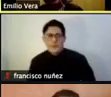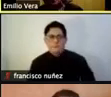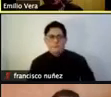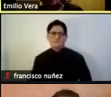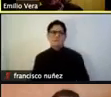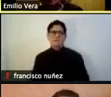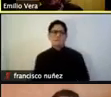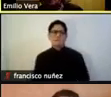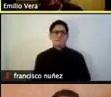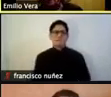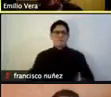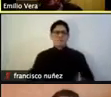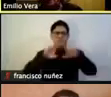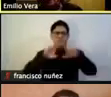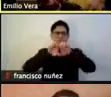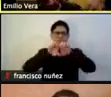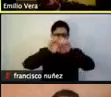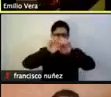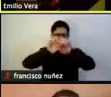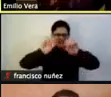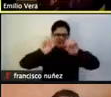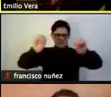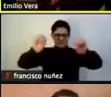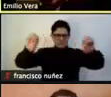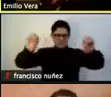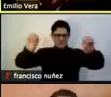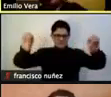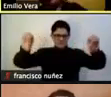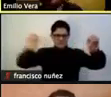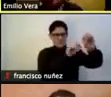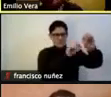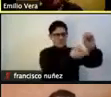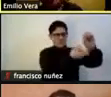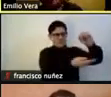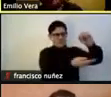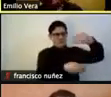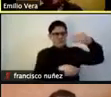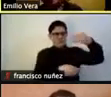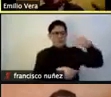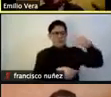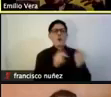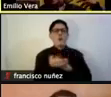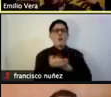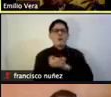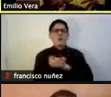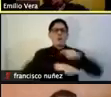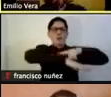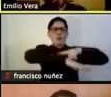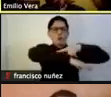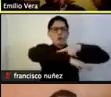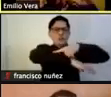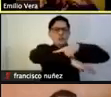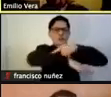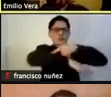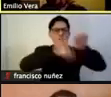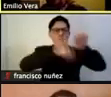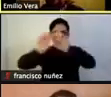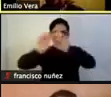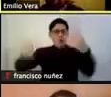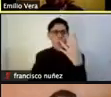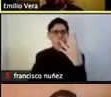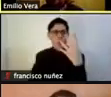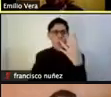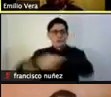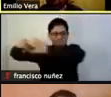llevan colgando, ¿no es cierto? Que son como estos gusanos. Se lanzaban 4 de estos hacia atrás, ¿no es cierto?, para producir la señal